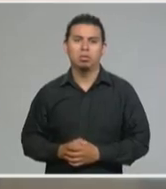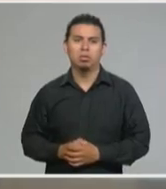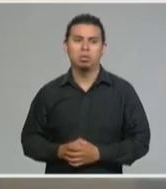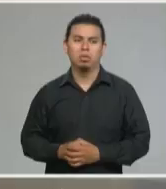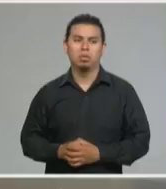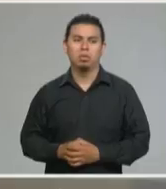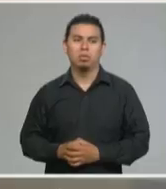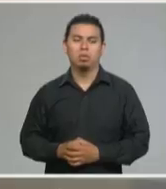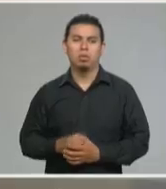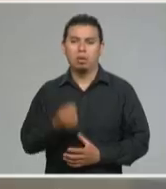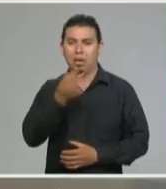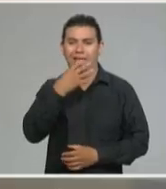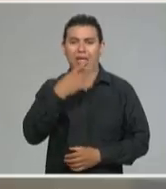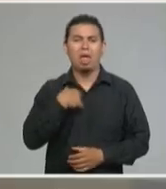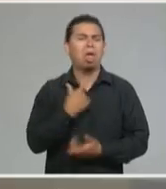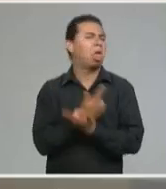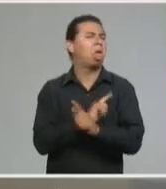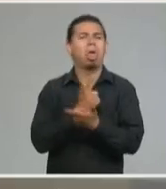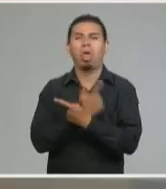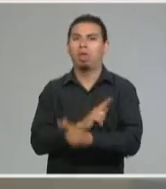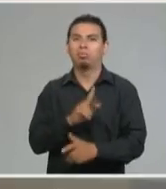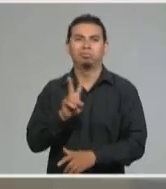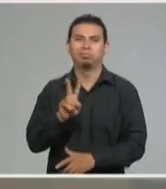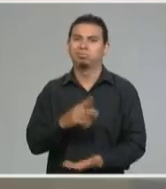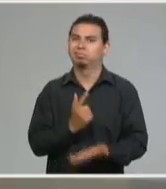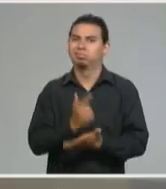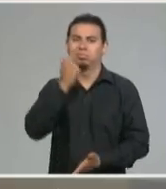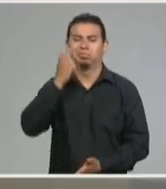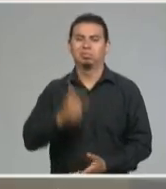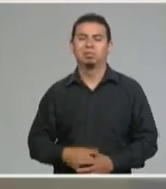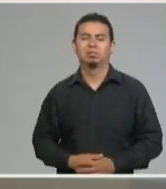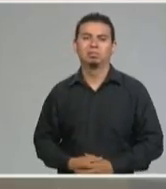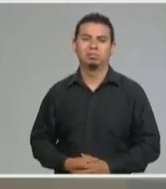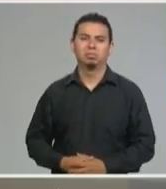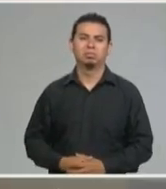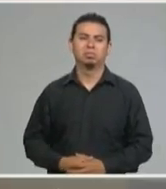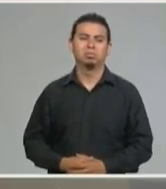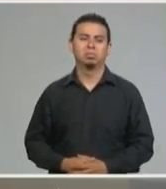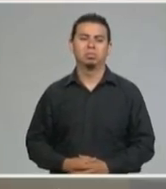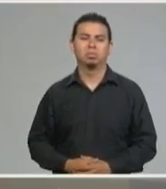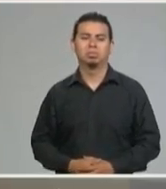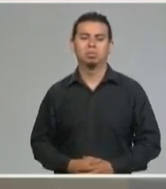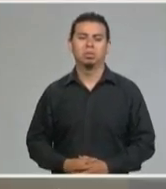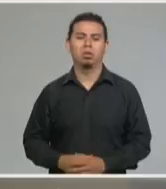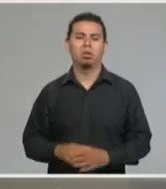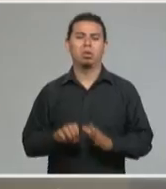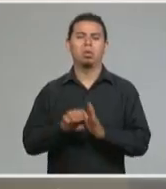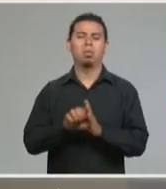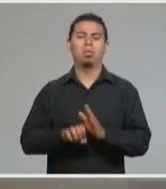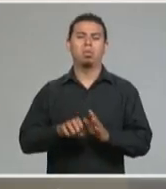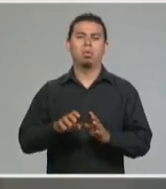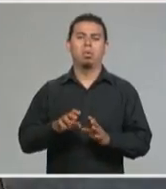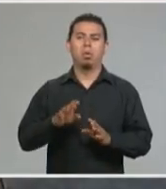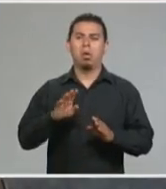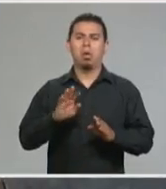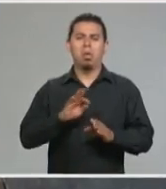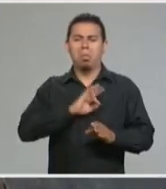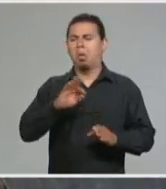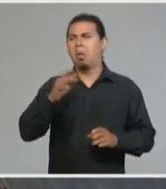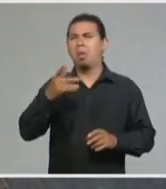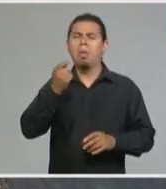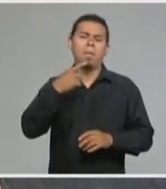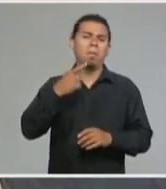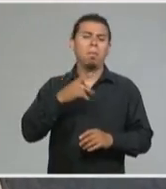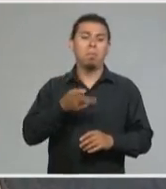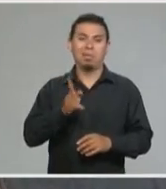la automedicación puede a veces, tal vez, adormecer el cuerpo, hacer menos visible o sensible,